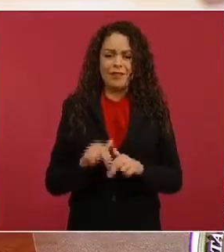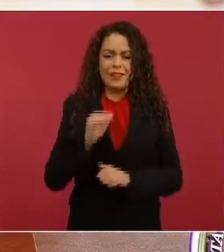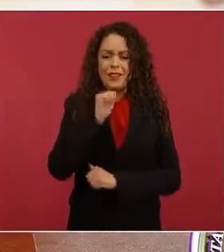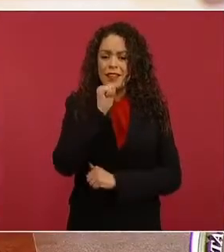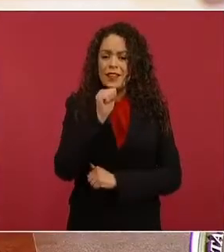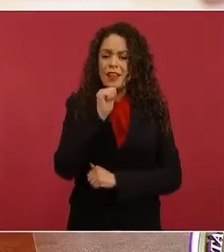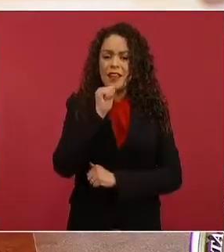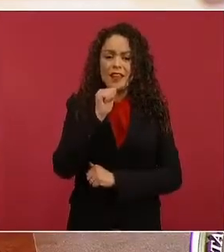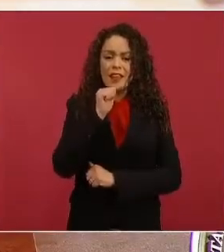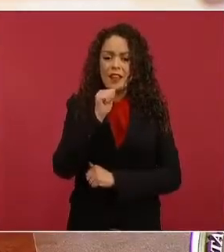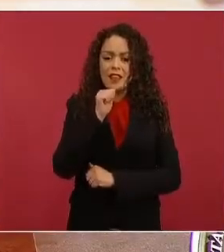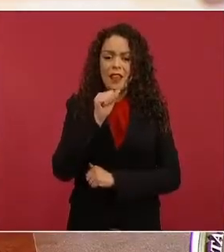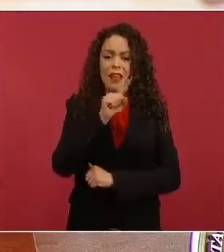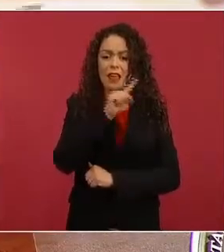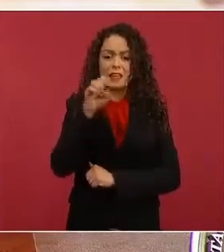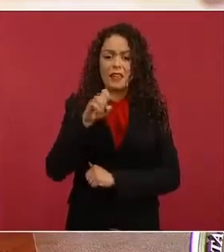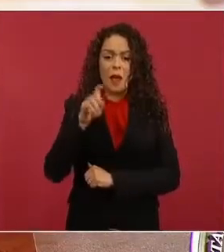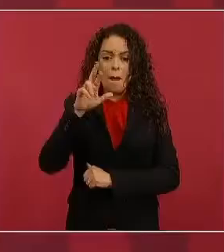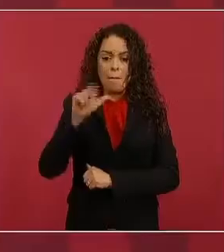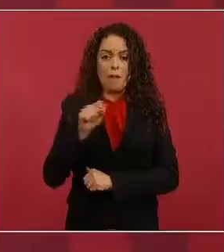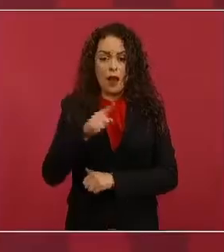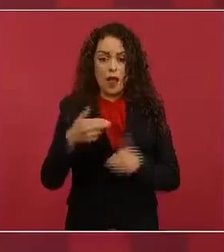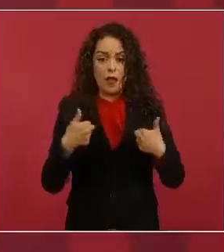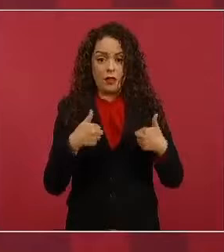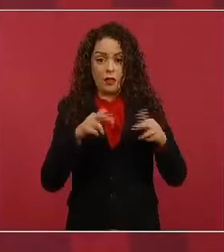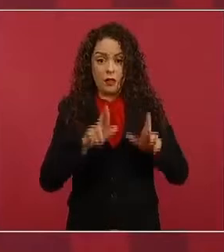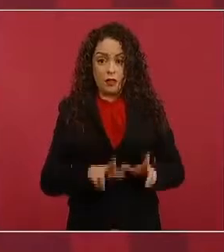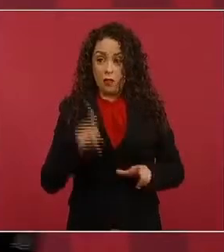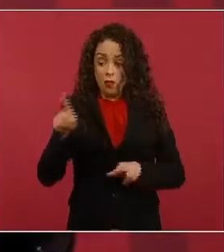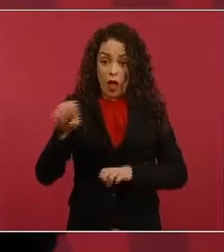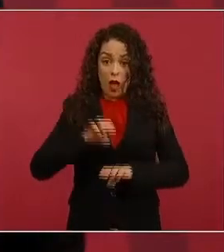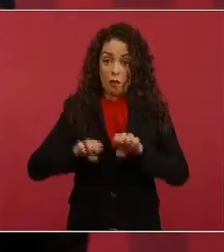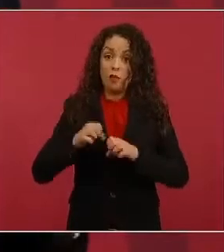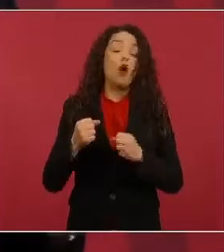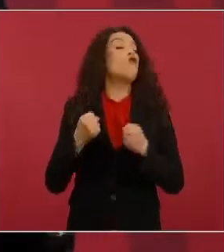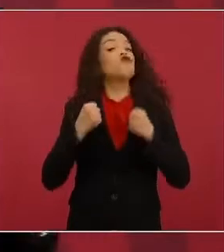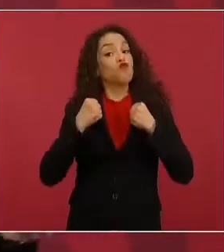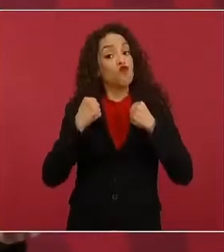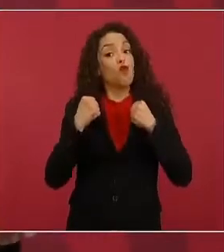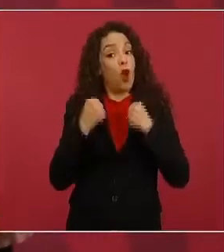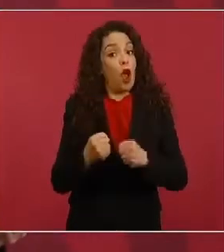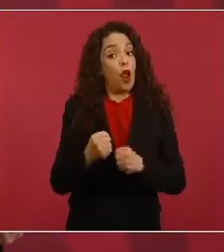El representante de Sempra, que es una empresa fuerte, es de las empresas